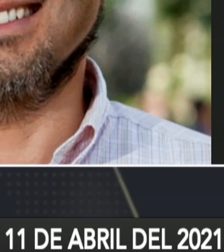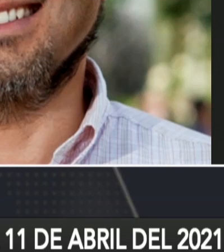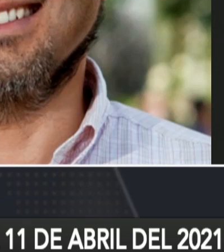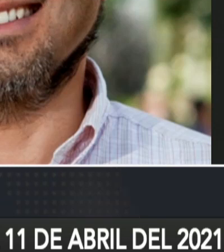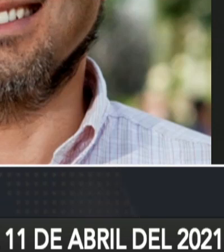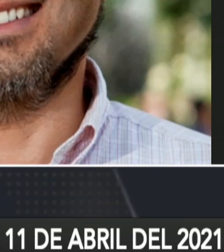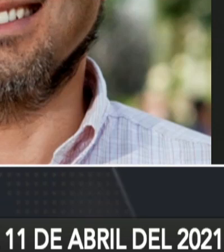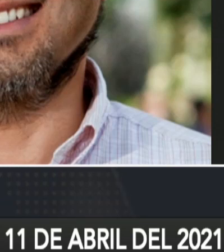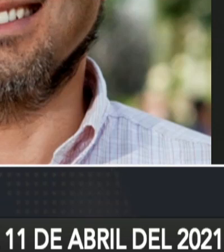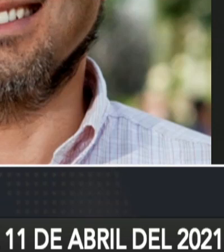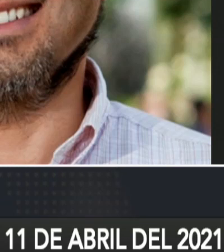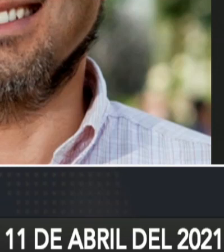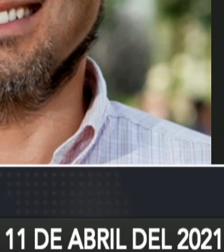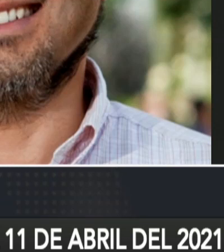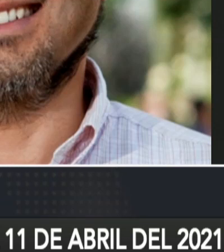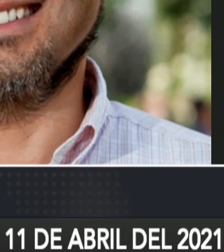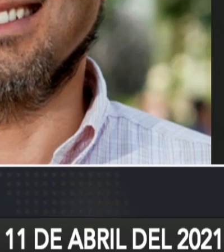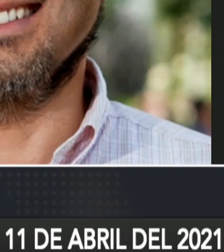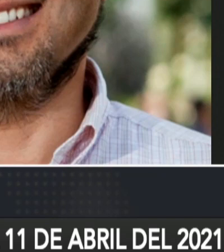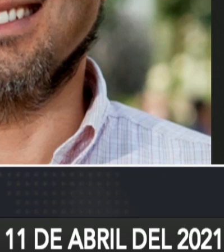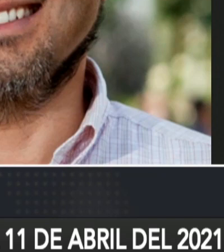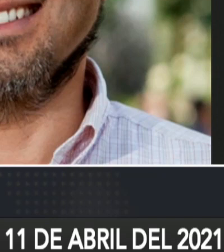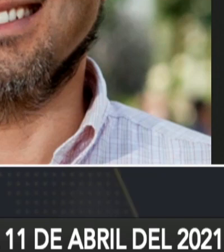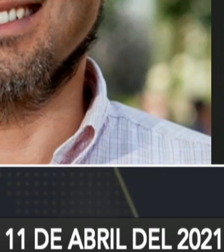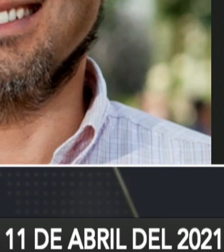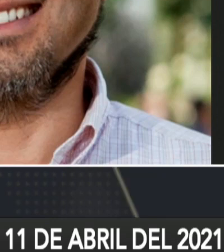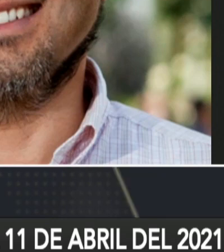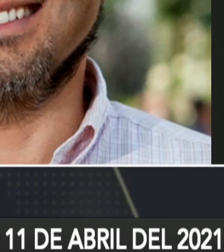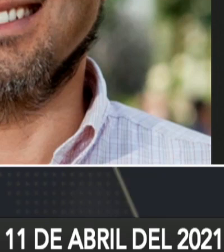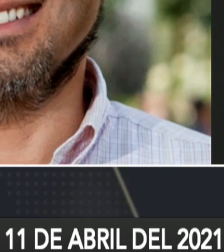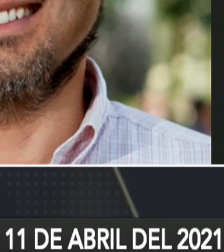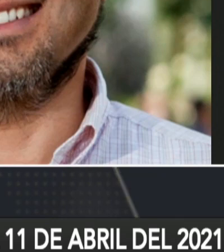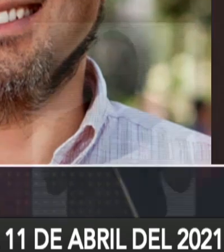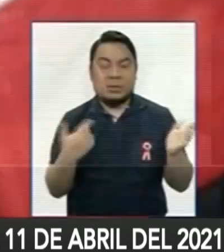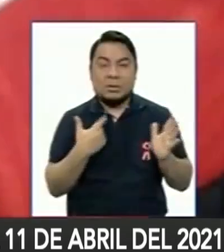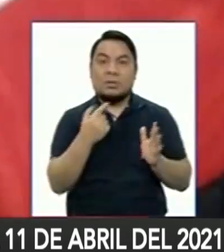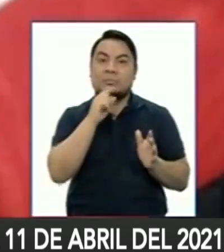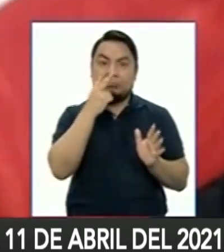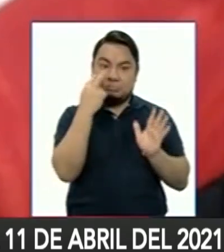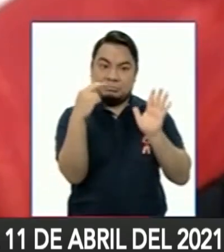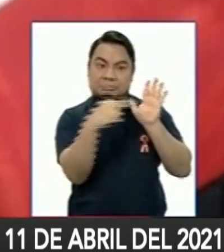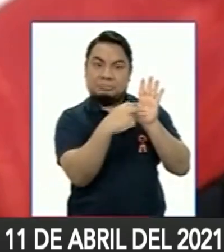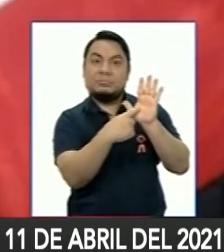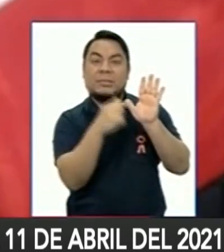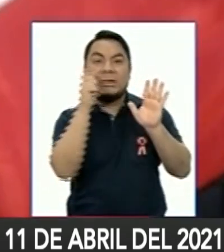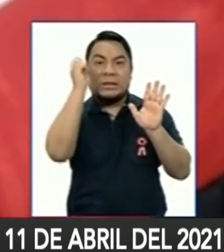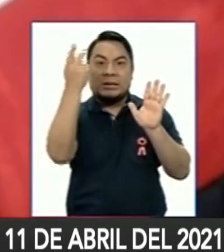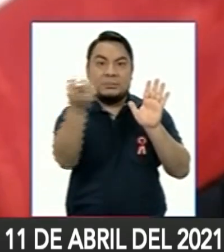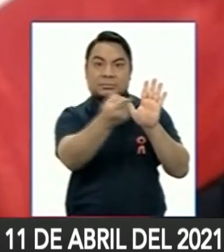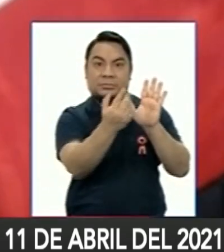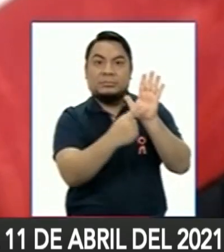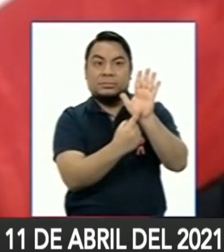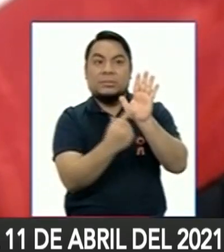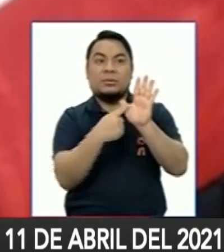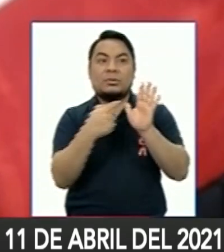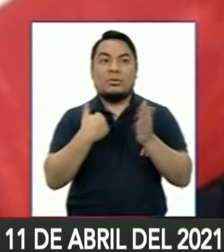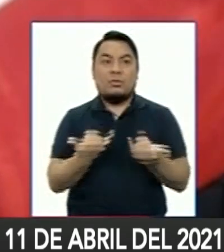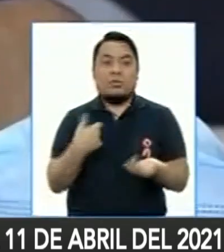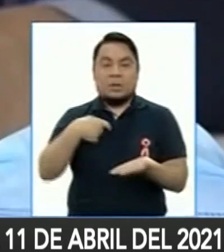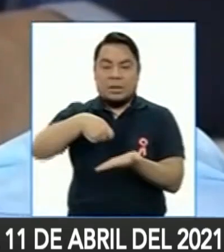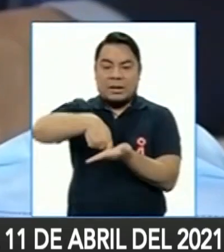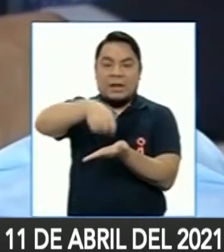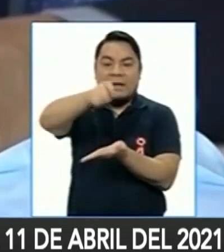me imagino yo tengo la impresión de que el presidente ha querido poner el acento de que esta confrontación política